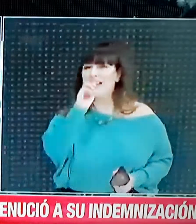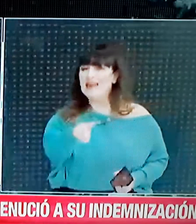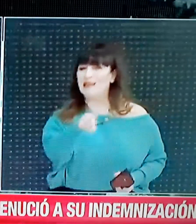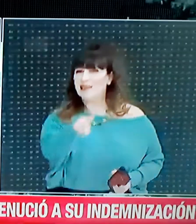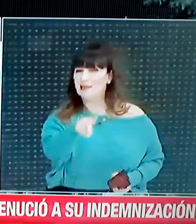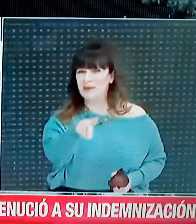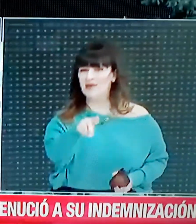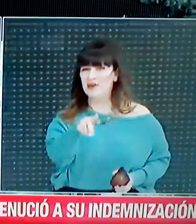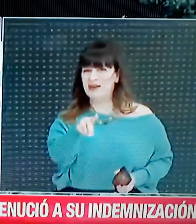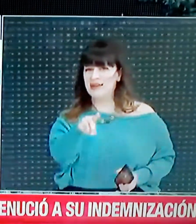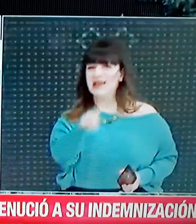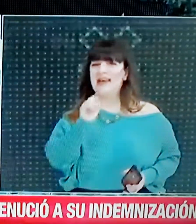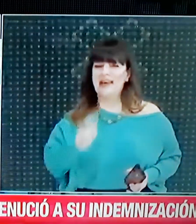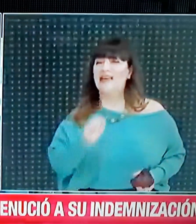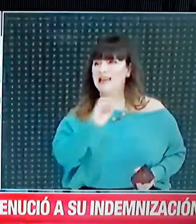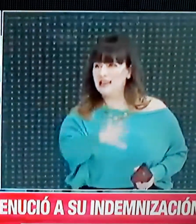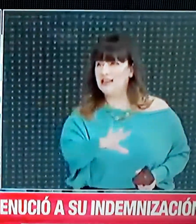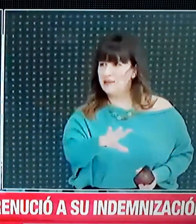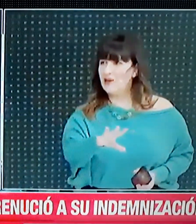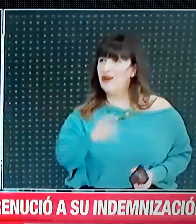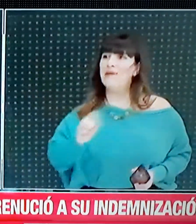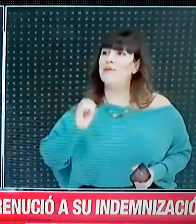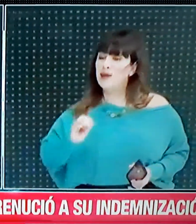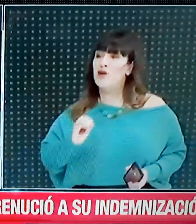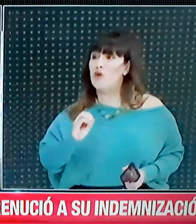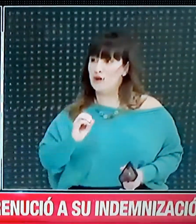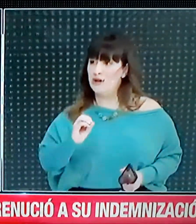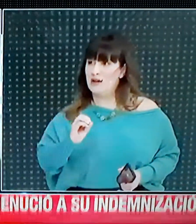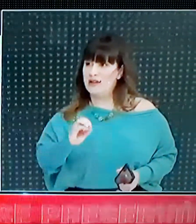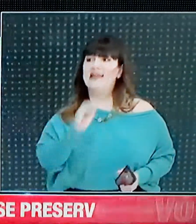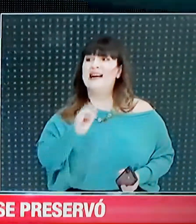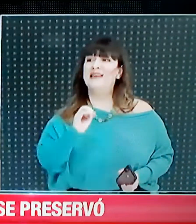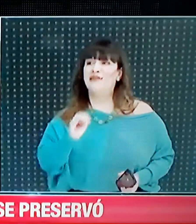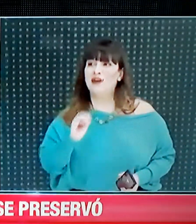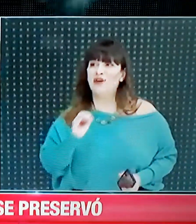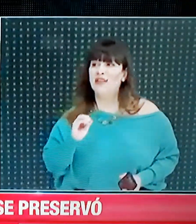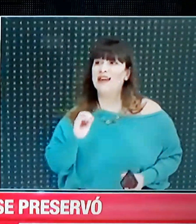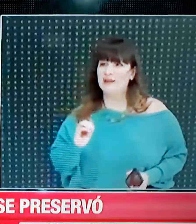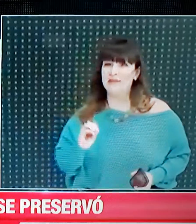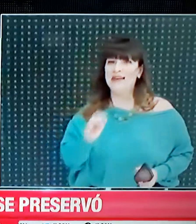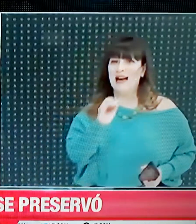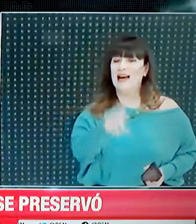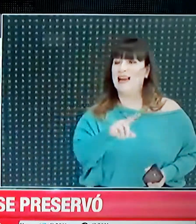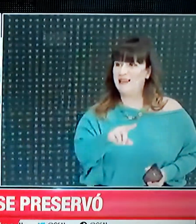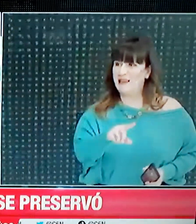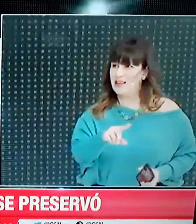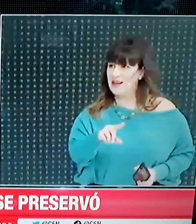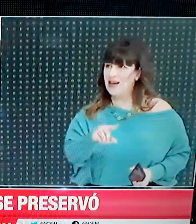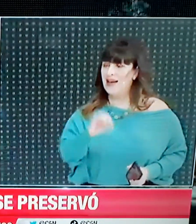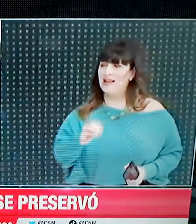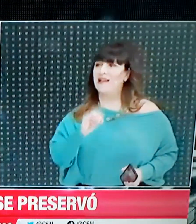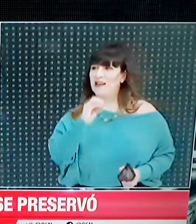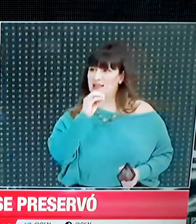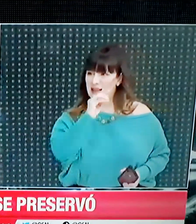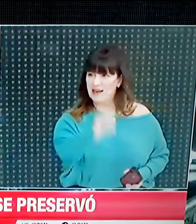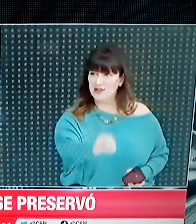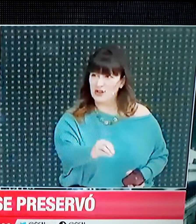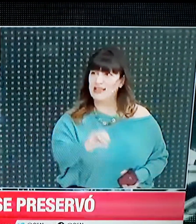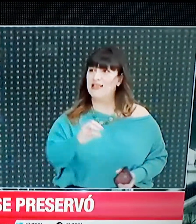que estas expresiones eran el enemigo. Eve vio y calificó de enemiga a la derecha, a esta